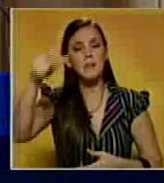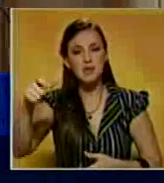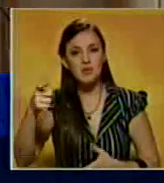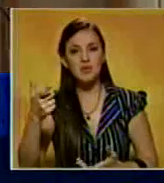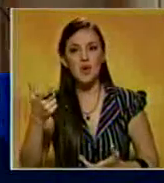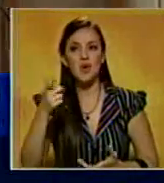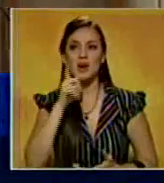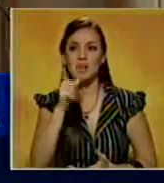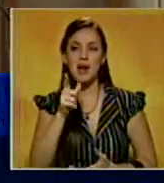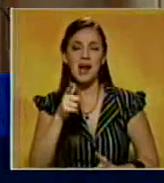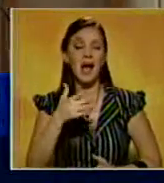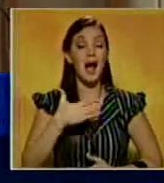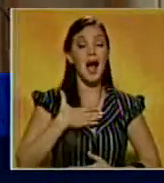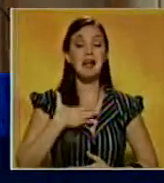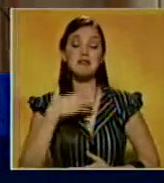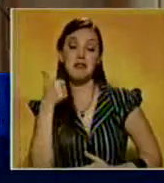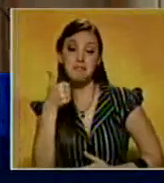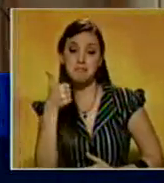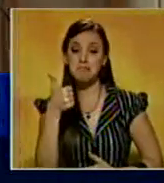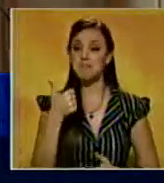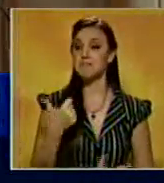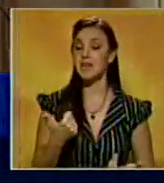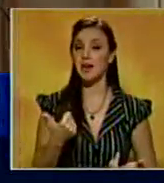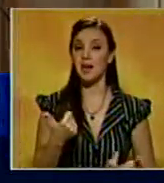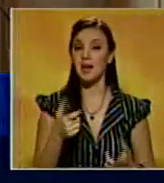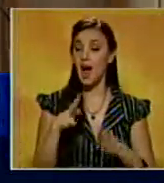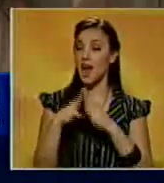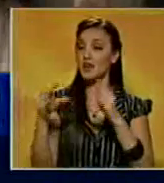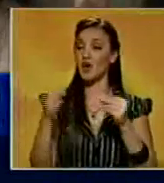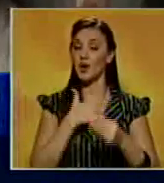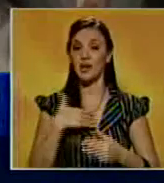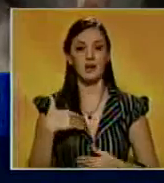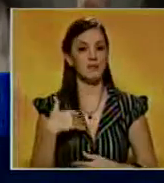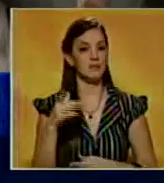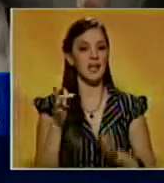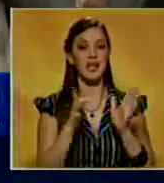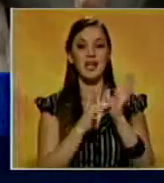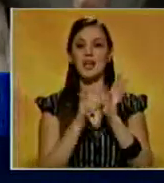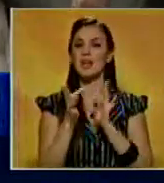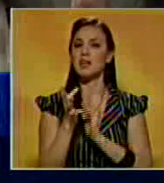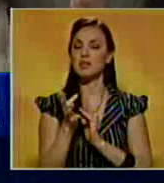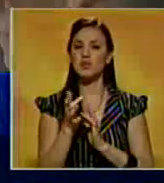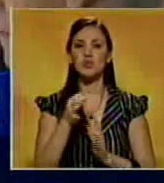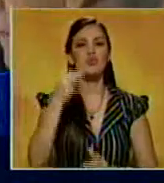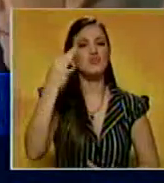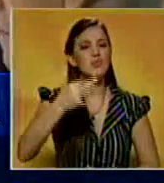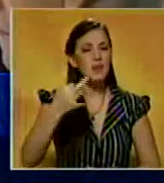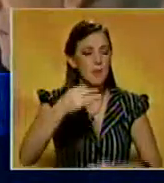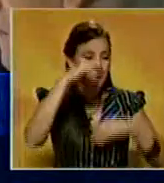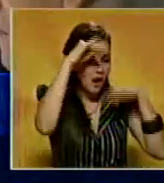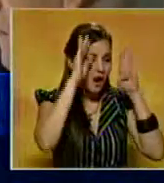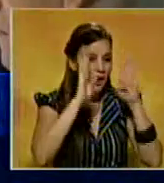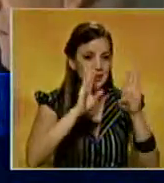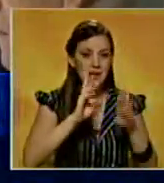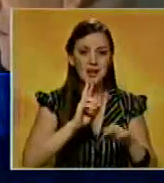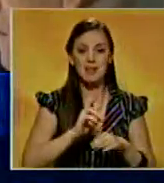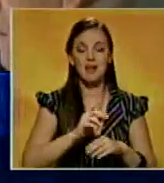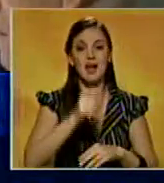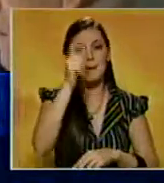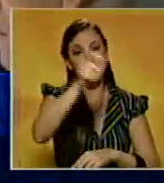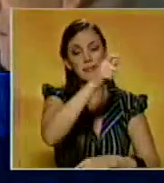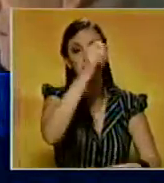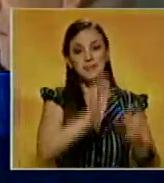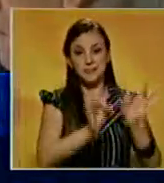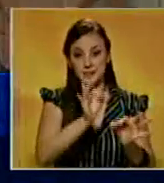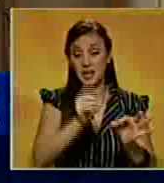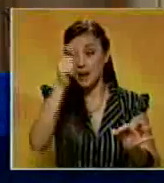bien siempre y que tienen todo lo que desean, Jesús no abandona nunca a los justos, mientras quienes siembran el